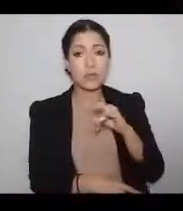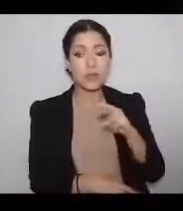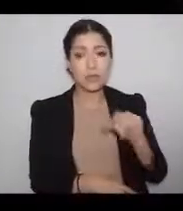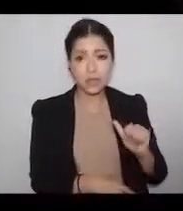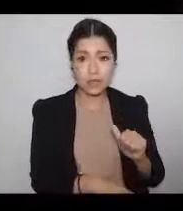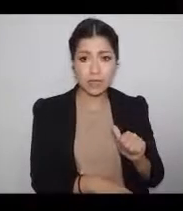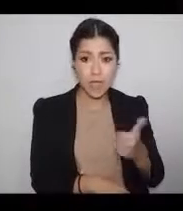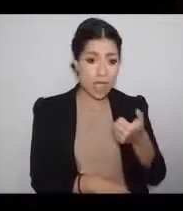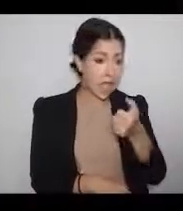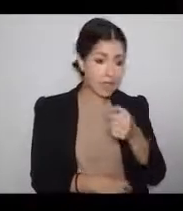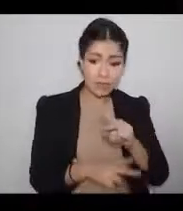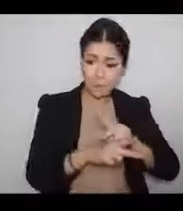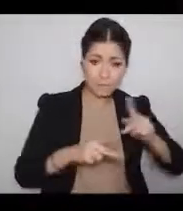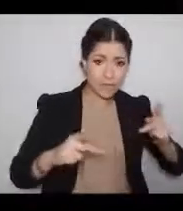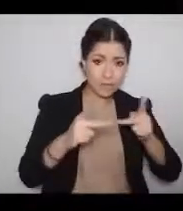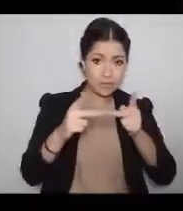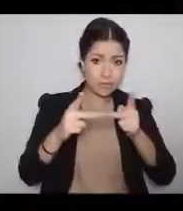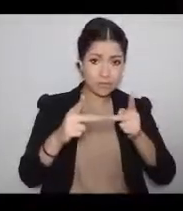para existir.